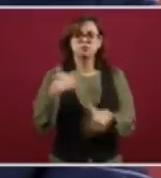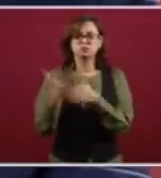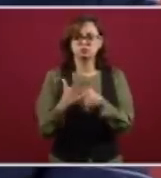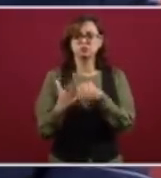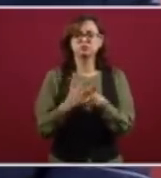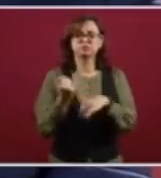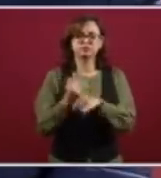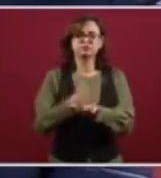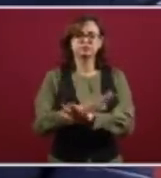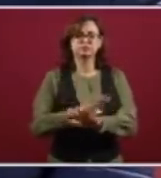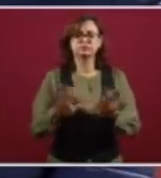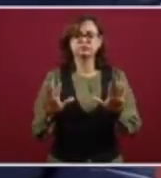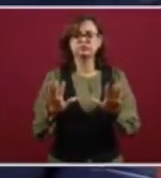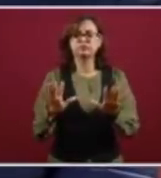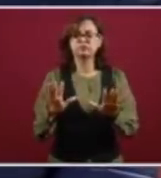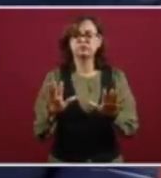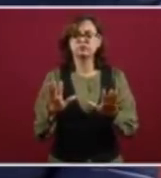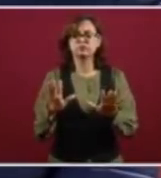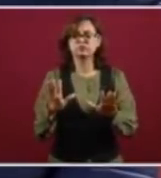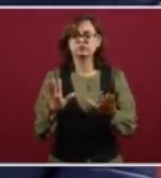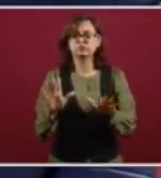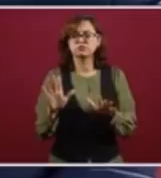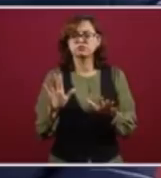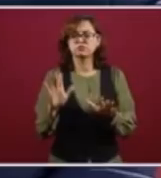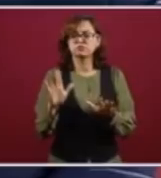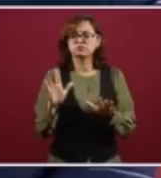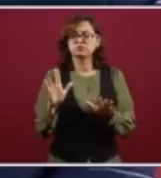informarles. Lo vamos a hacer